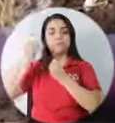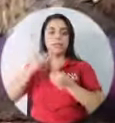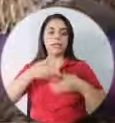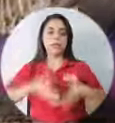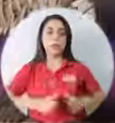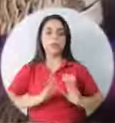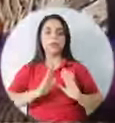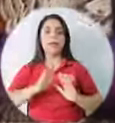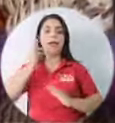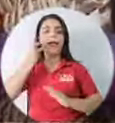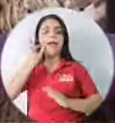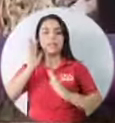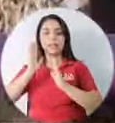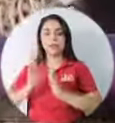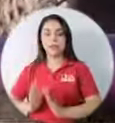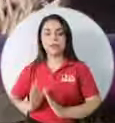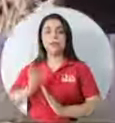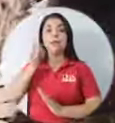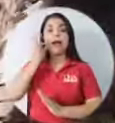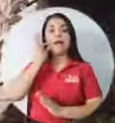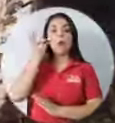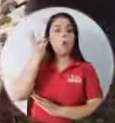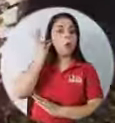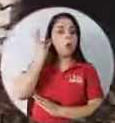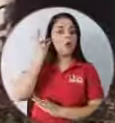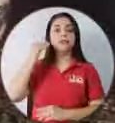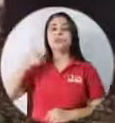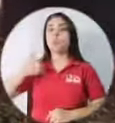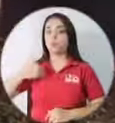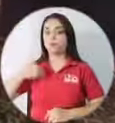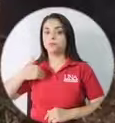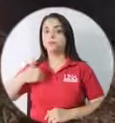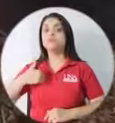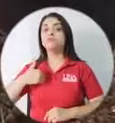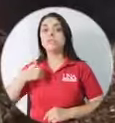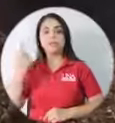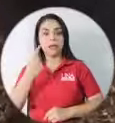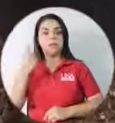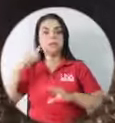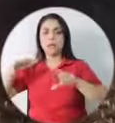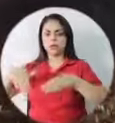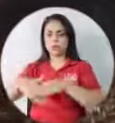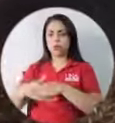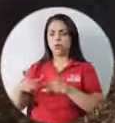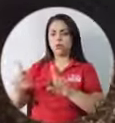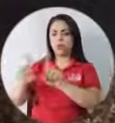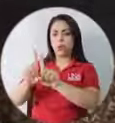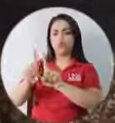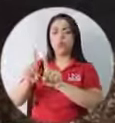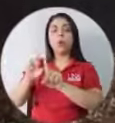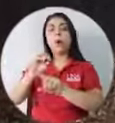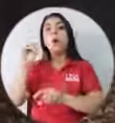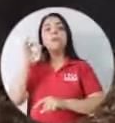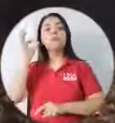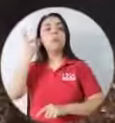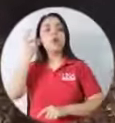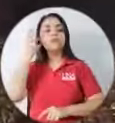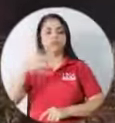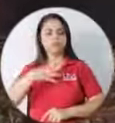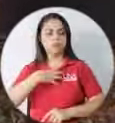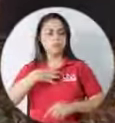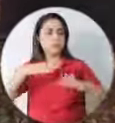hijos de cafetaleros y cafetaleras. Aquí estamos hablando en muchos casos de matrimonios o mujeres que son dueñas